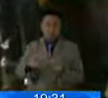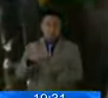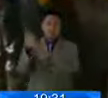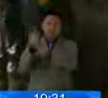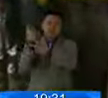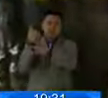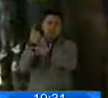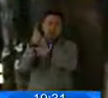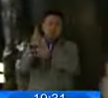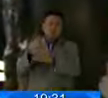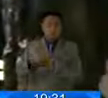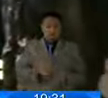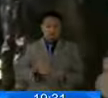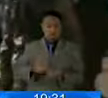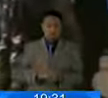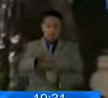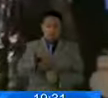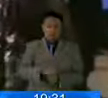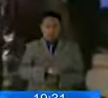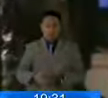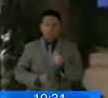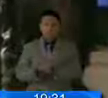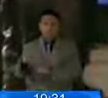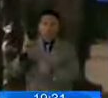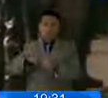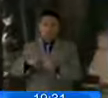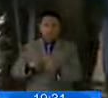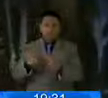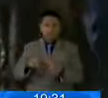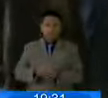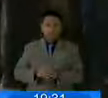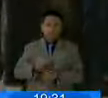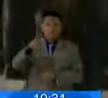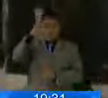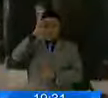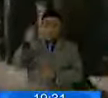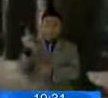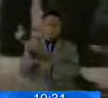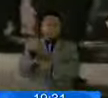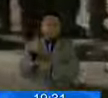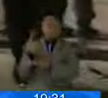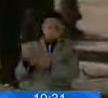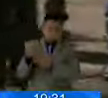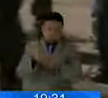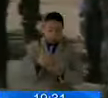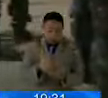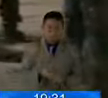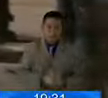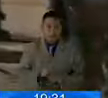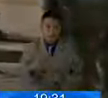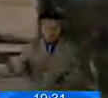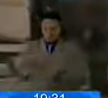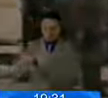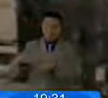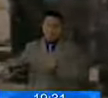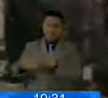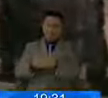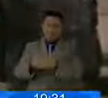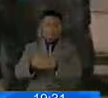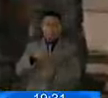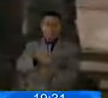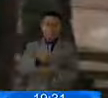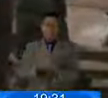Cuerpo de Bomberos Quito, que trasladó a un paciente a Quito, e igual el helicóptero de la Policía Nacional. Al momento se encuentra cerrada la vía entre